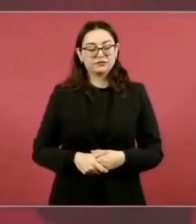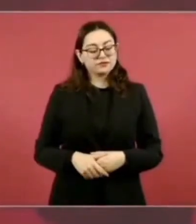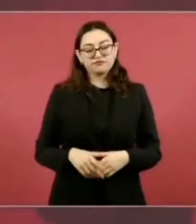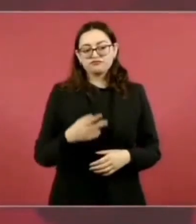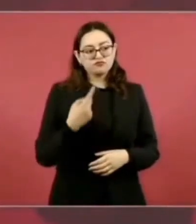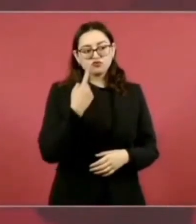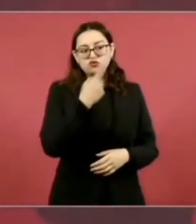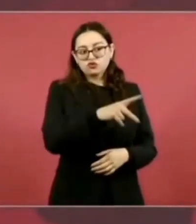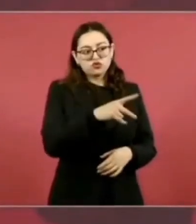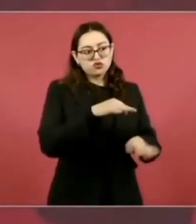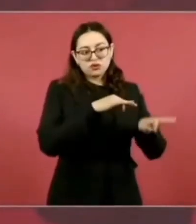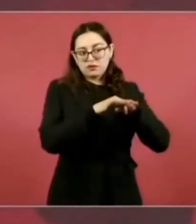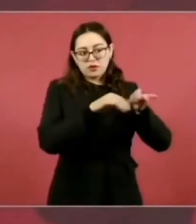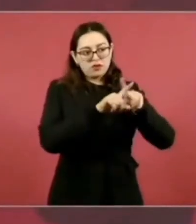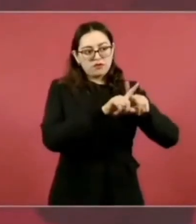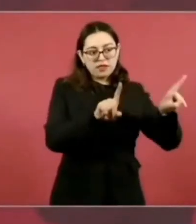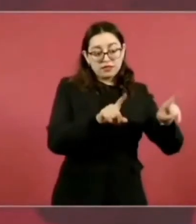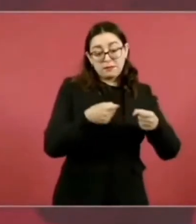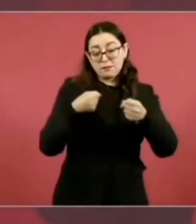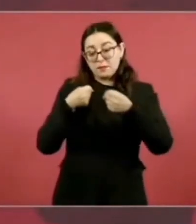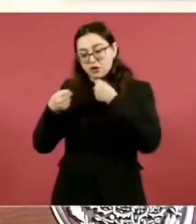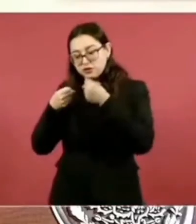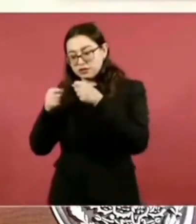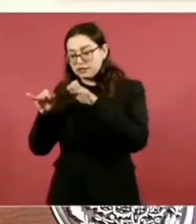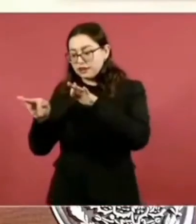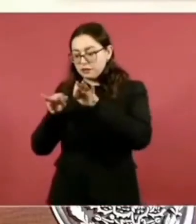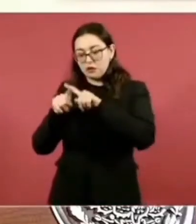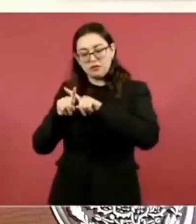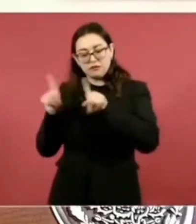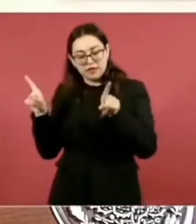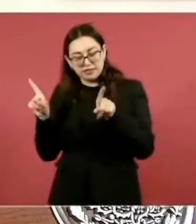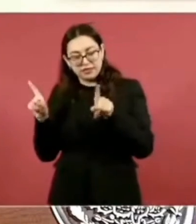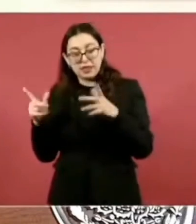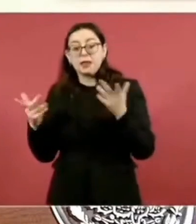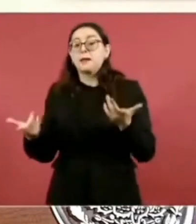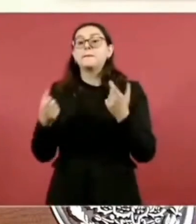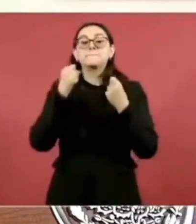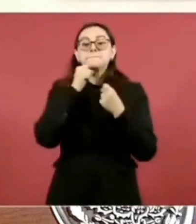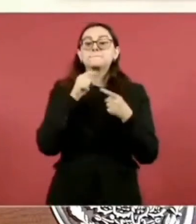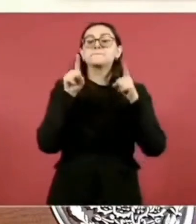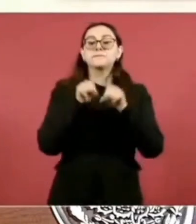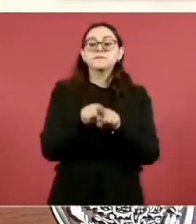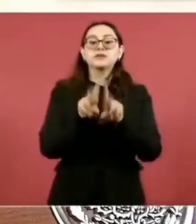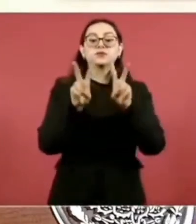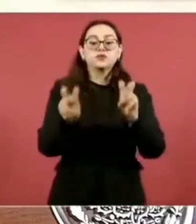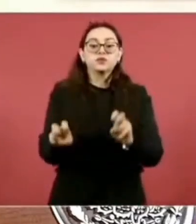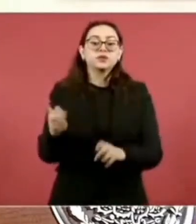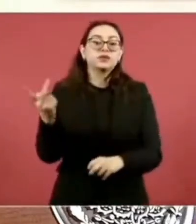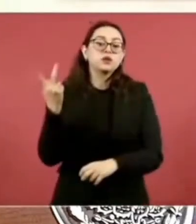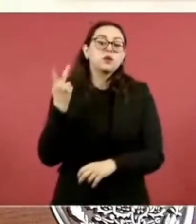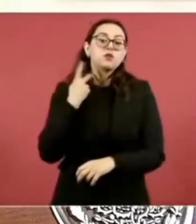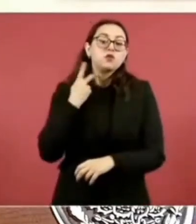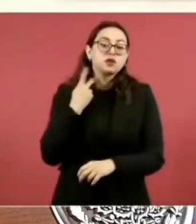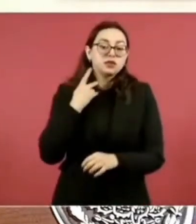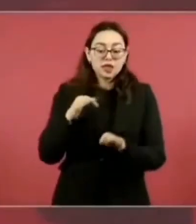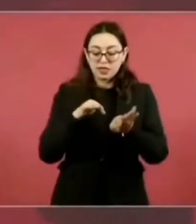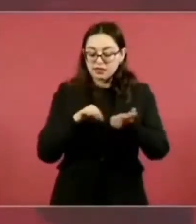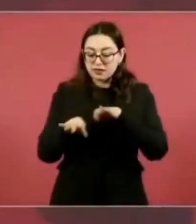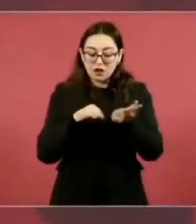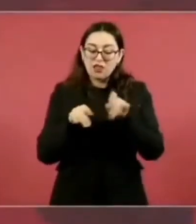porque es un oficio, el de ustedes. Lo mismo es el oficio del político.